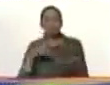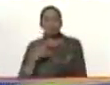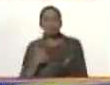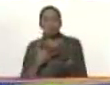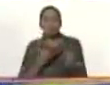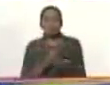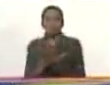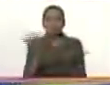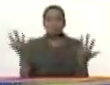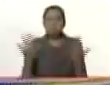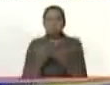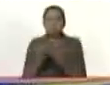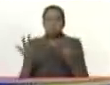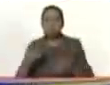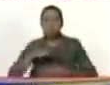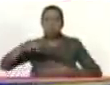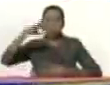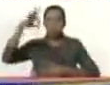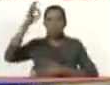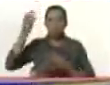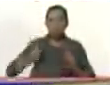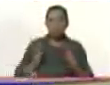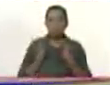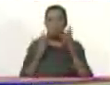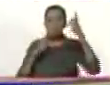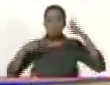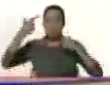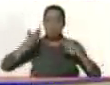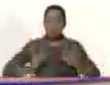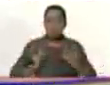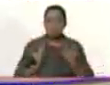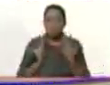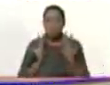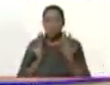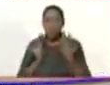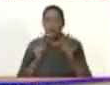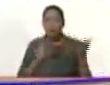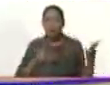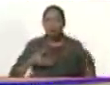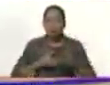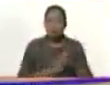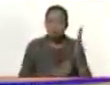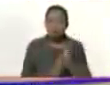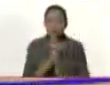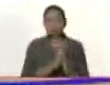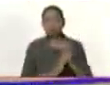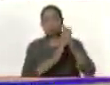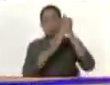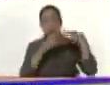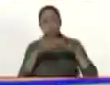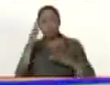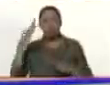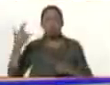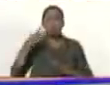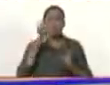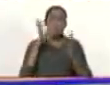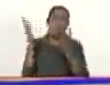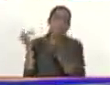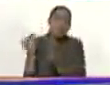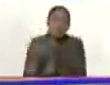entre ustedes el espíritu vivo del comandante Chávez, de su legado, de sus sueños, de sus